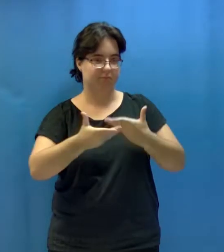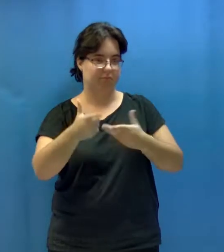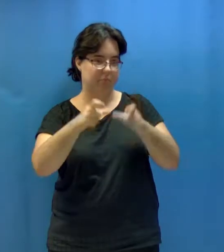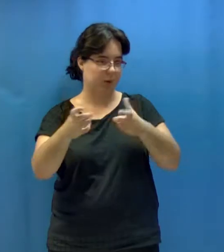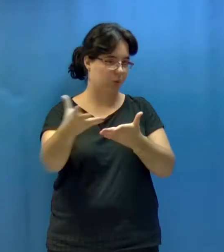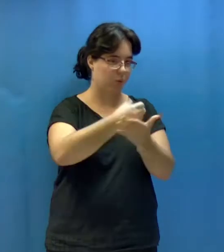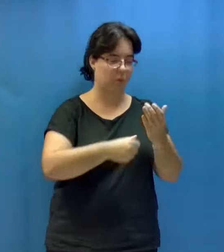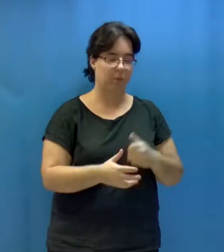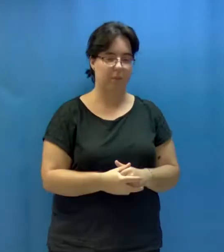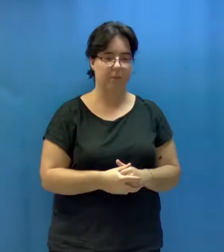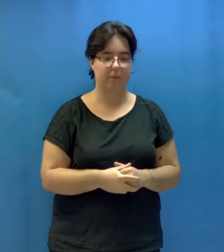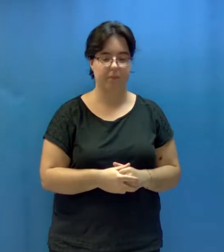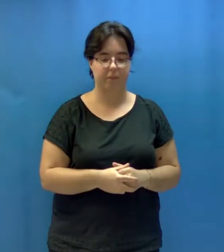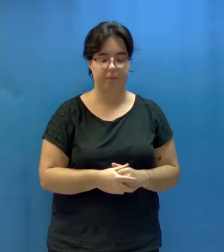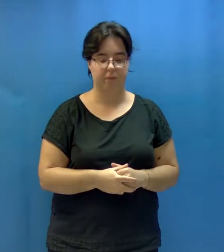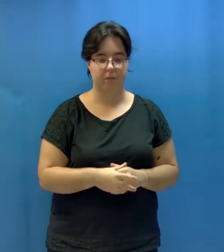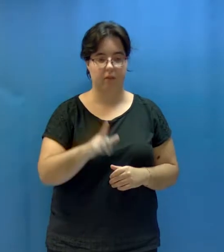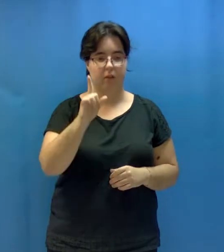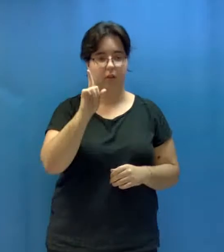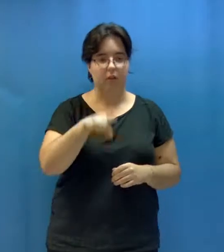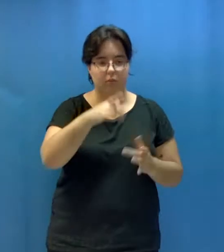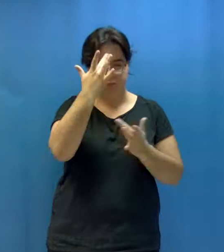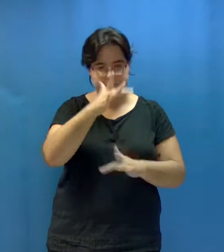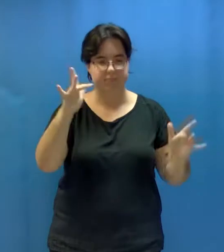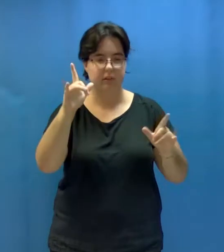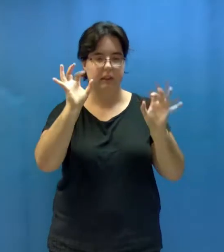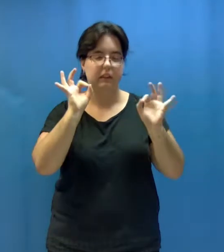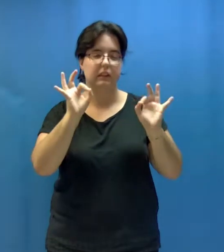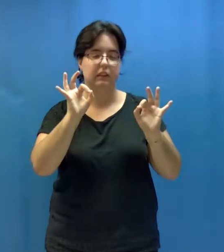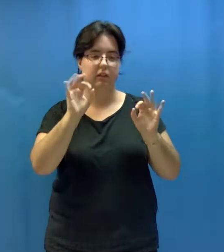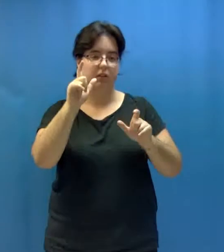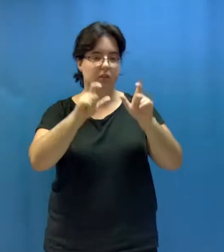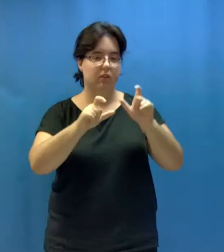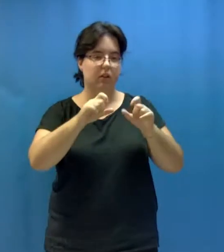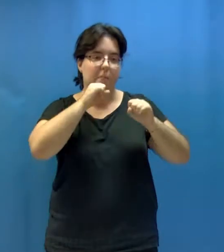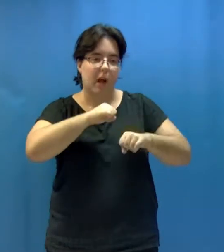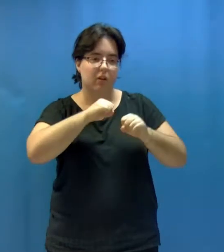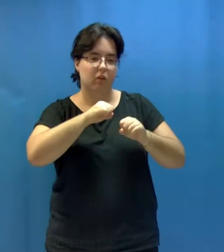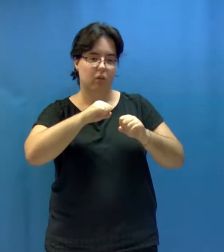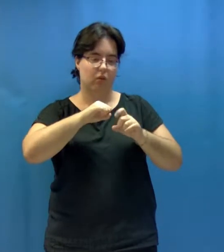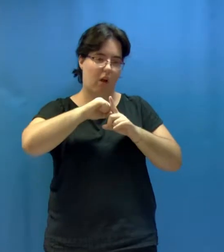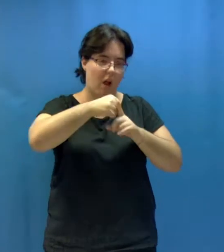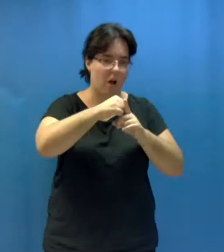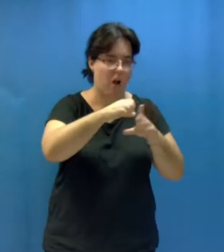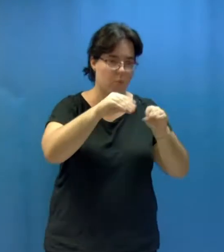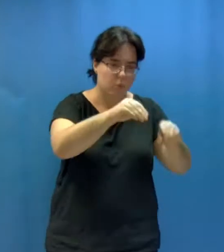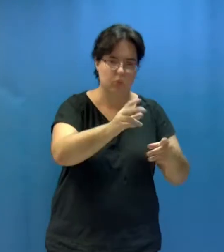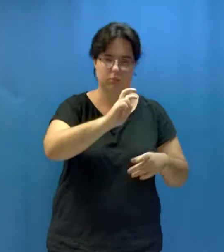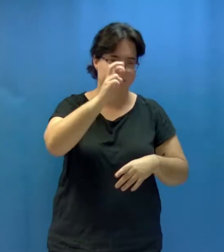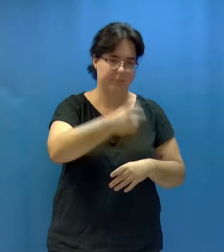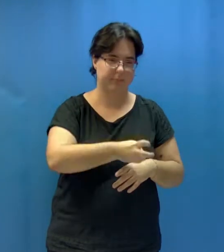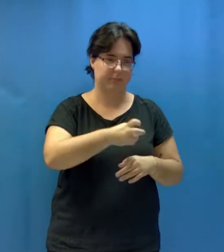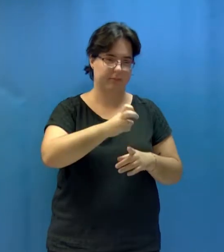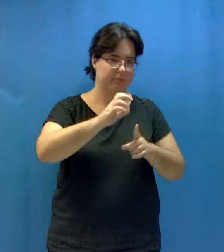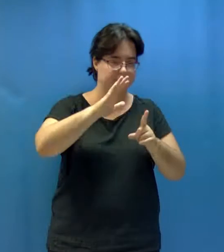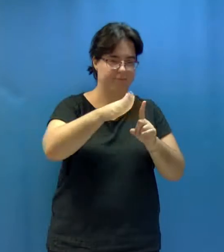intergeneracional. Visibilizar la situación de abusos, discriminación que se pueden producir también por razón de edad y mantener contactos e iniciativas con otros órganos análogos